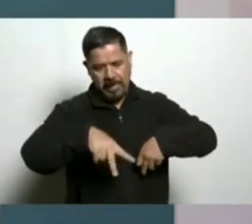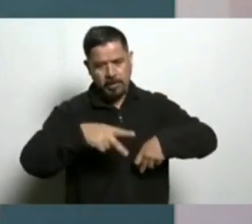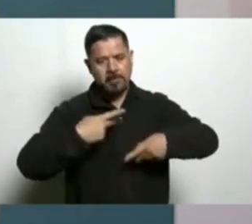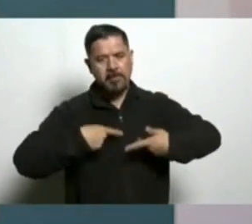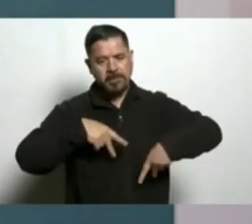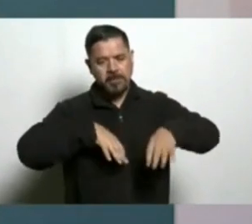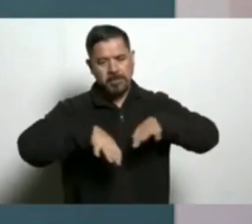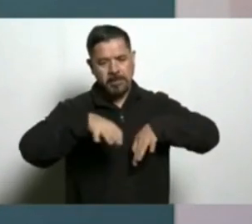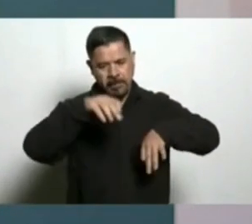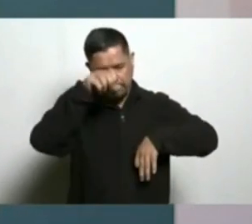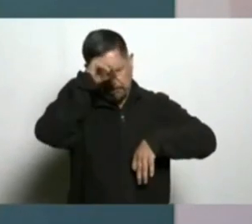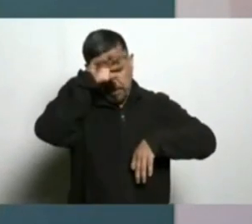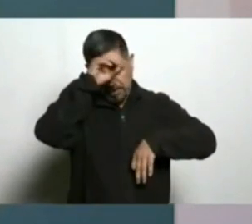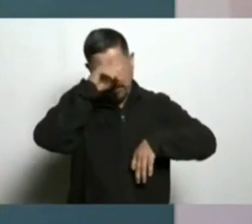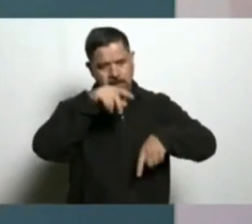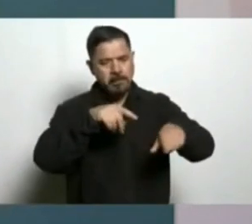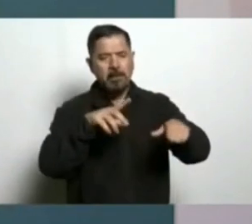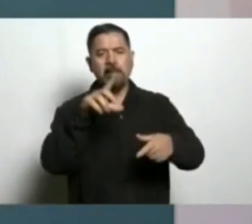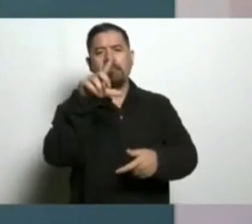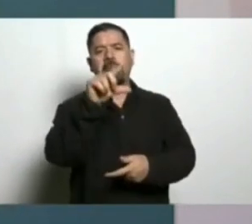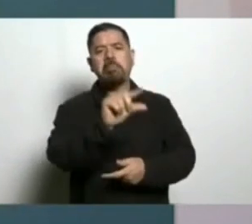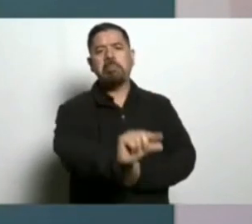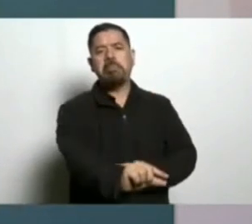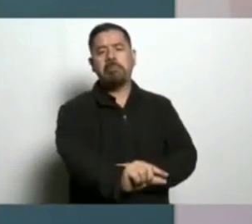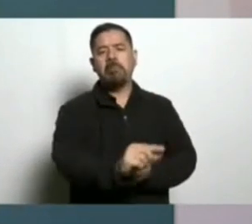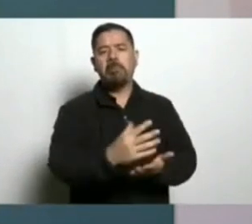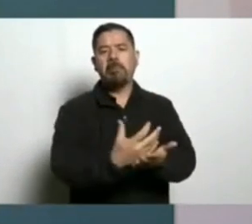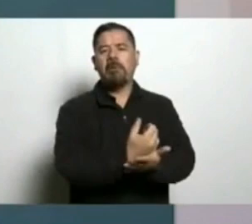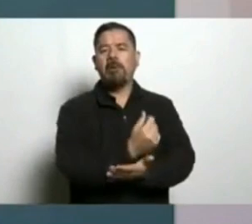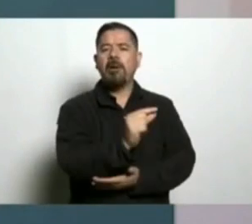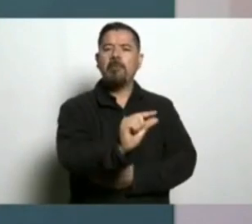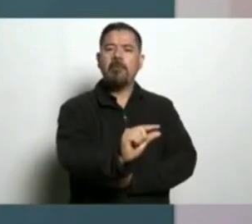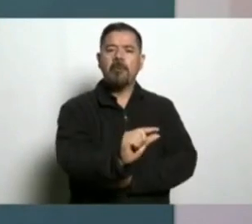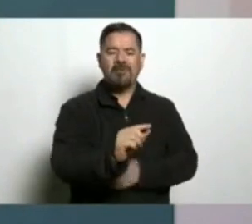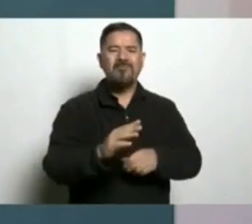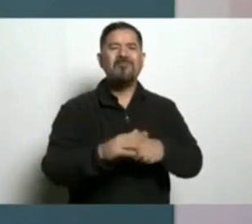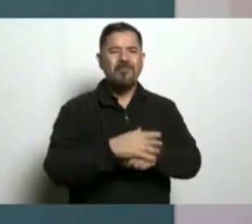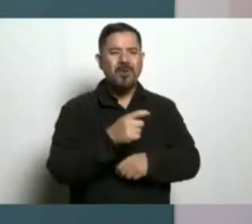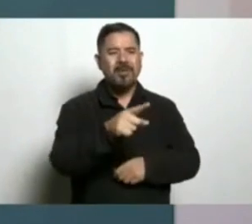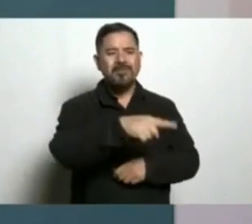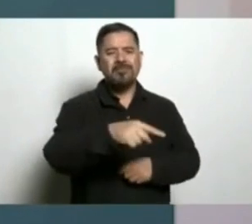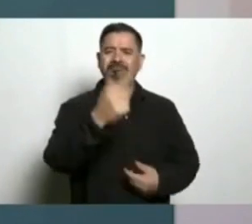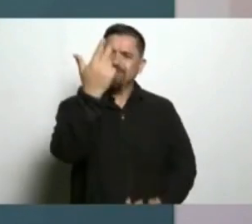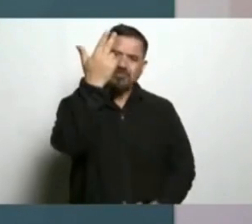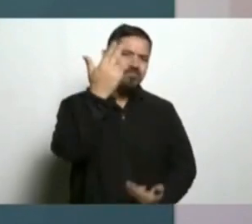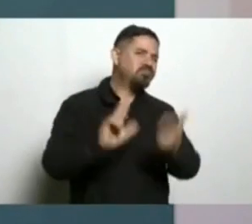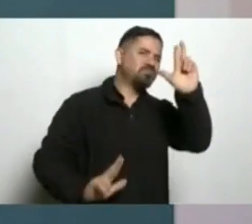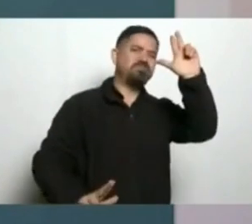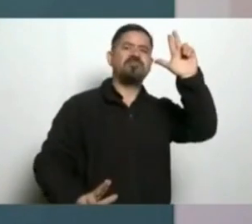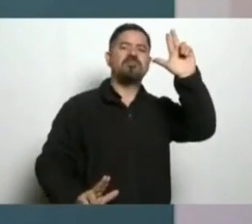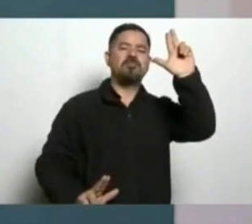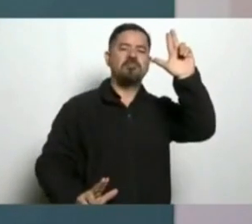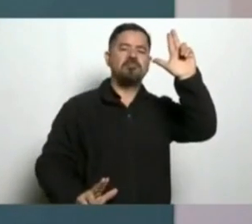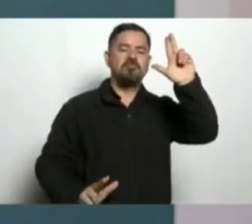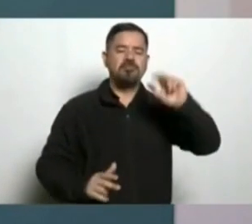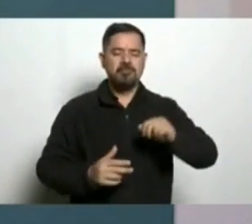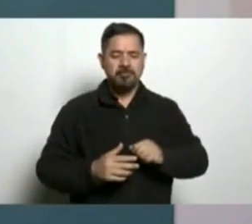y esto llevó a la huelga. Desde luego,